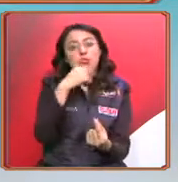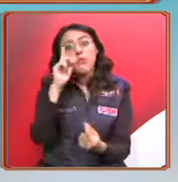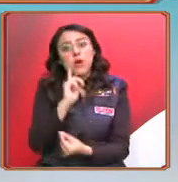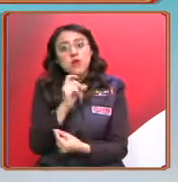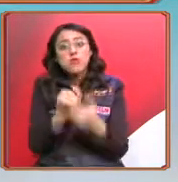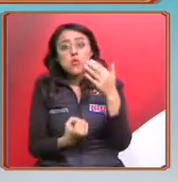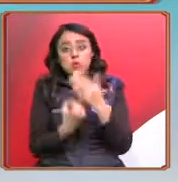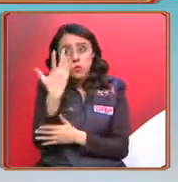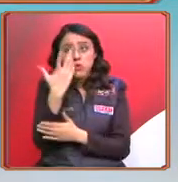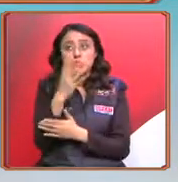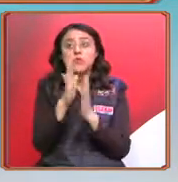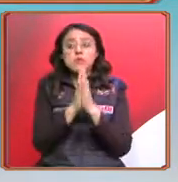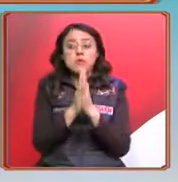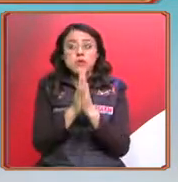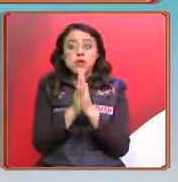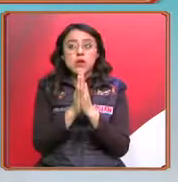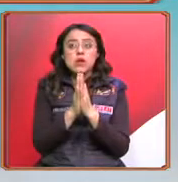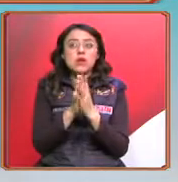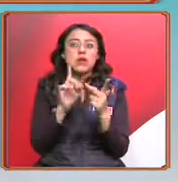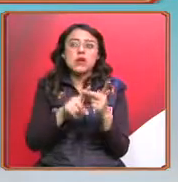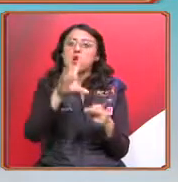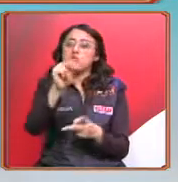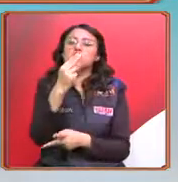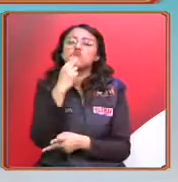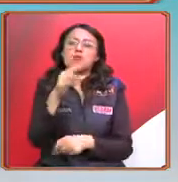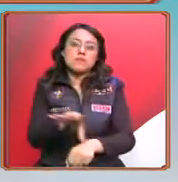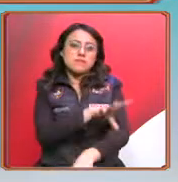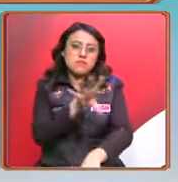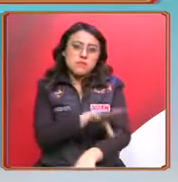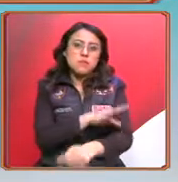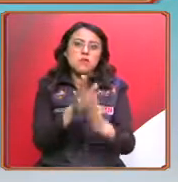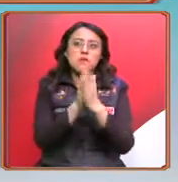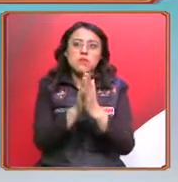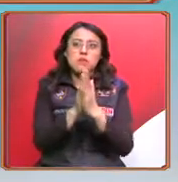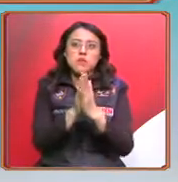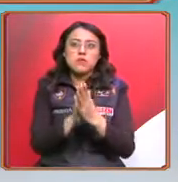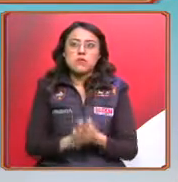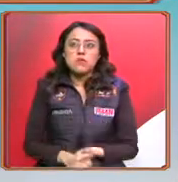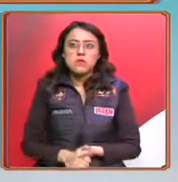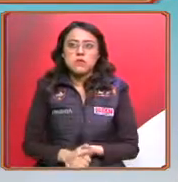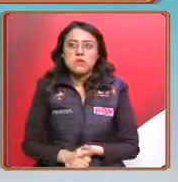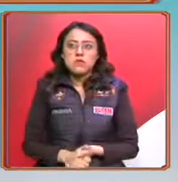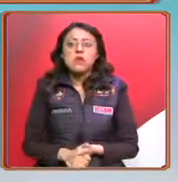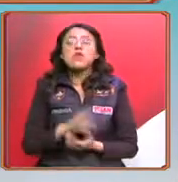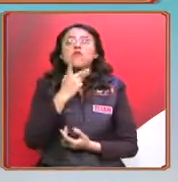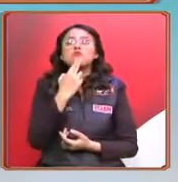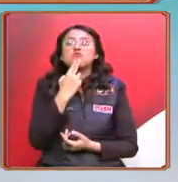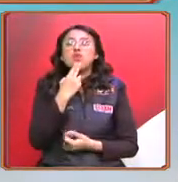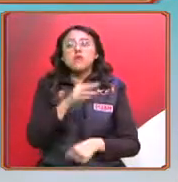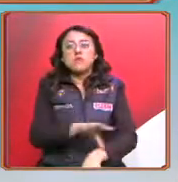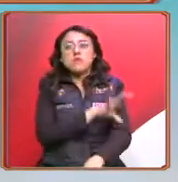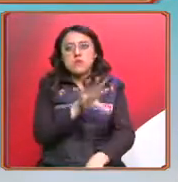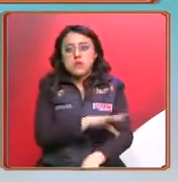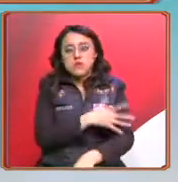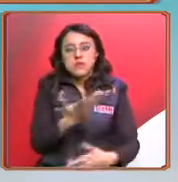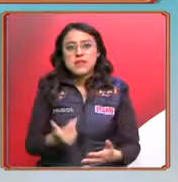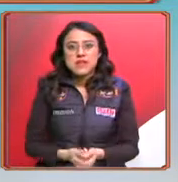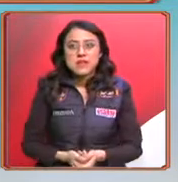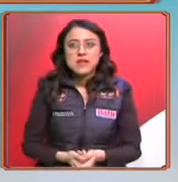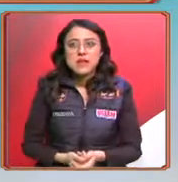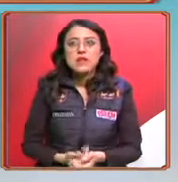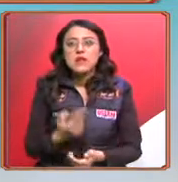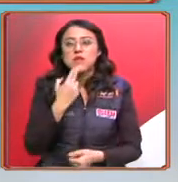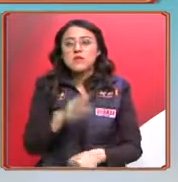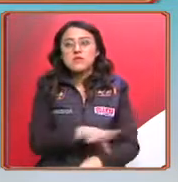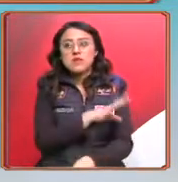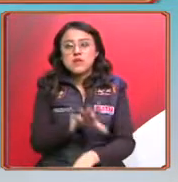sean nuevos y de preferencia que no utilicen baterías, como estos. Pilas, ya buscaremos las pilas, las baterías,